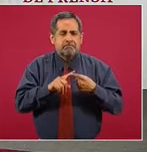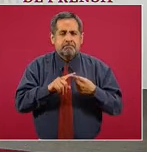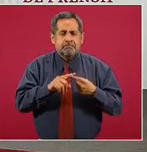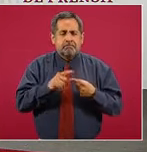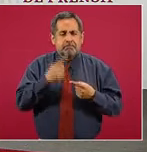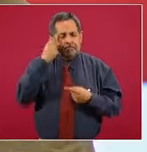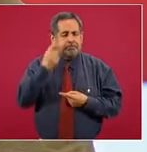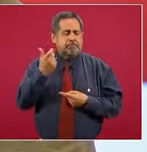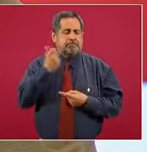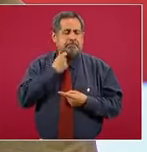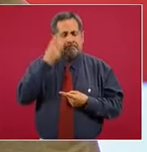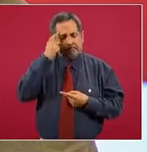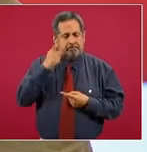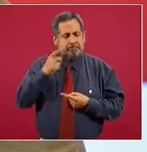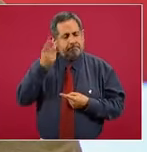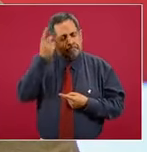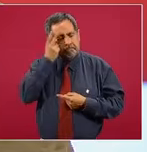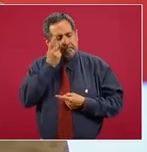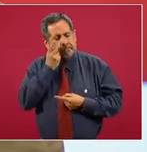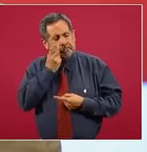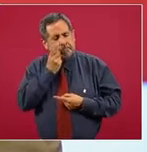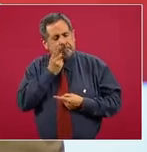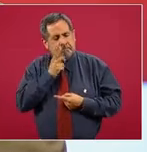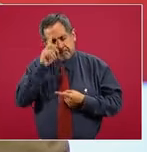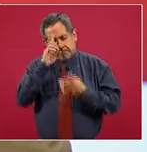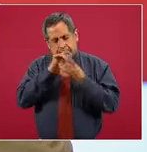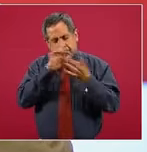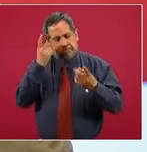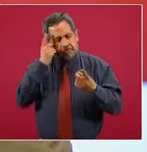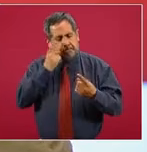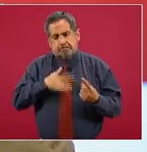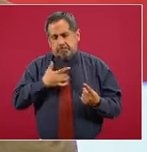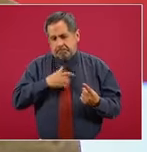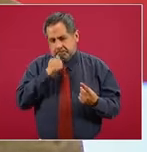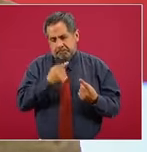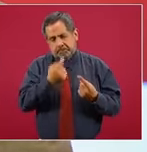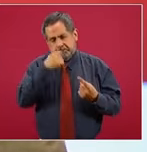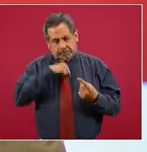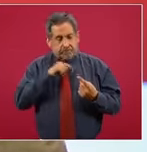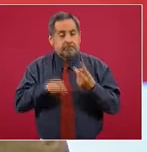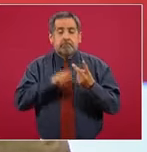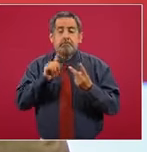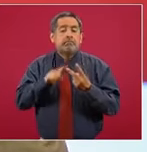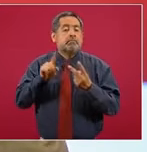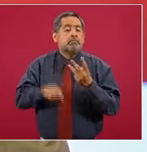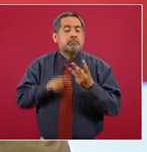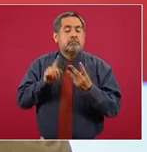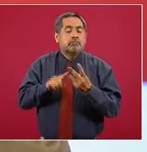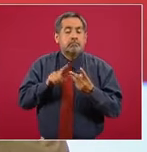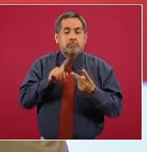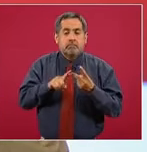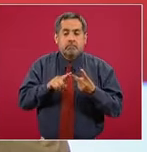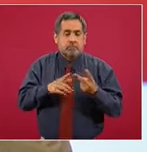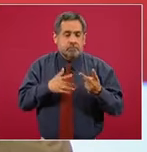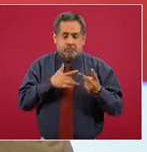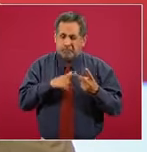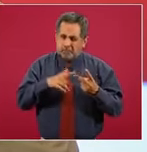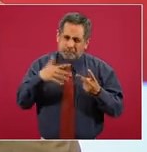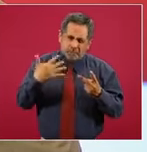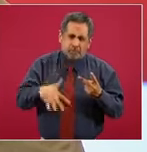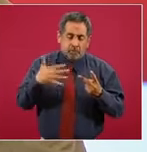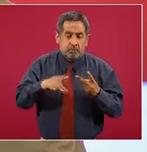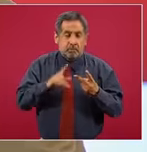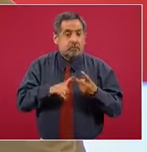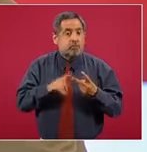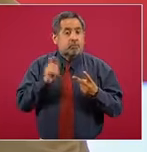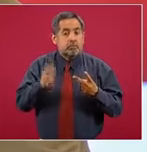a un paciente, digamos, dormirlo, muy importante. Pero también otro componente muy importante es el dolor, ¿no? Porque